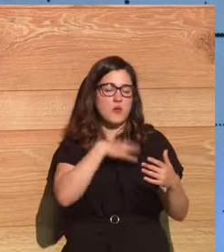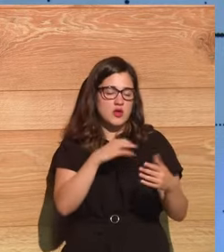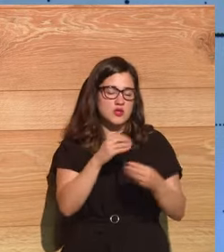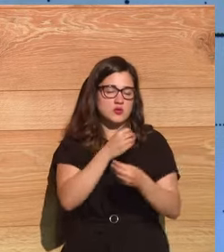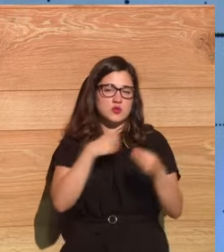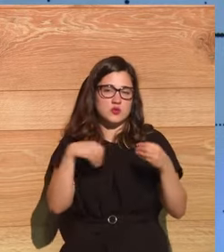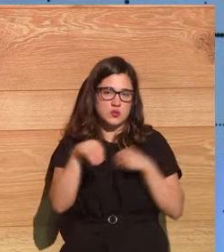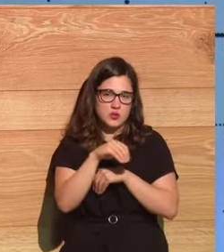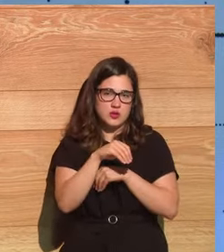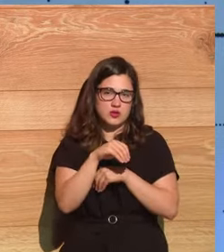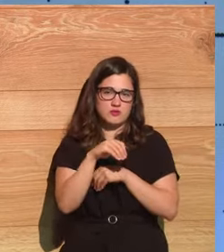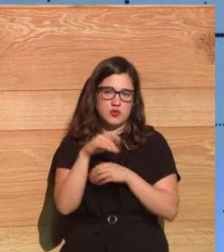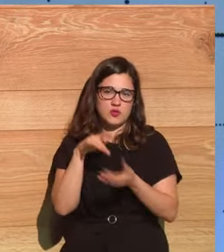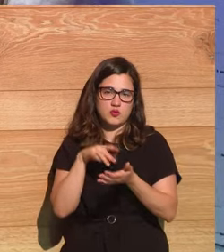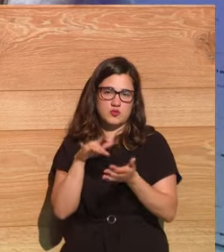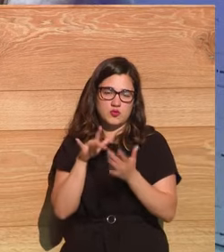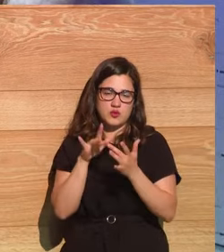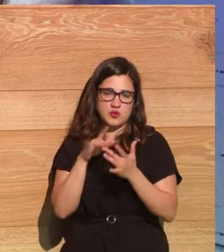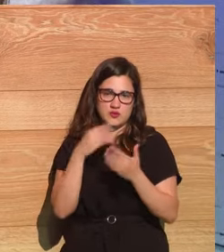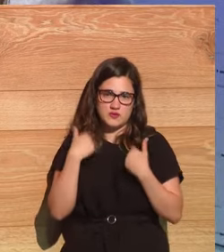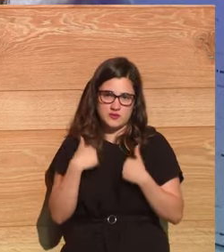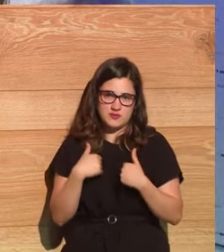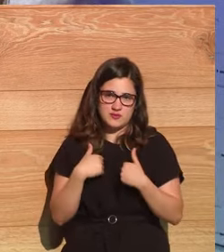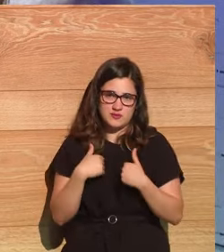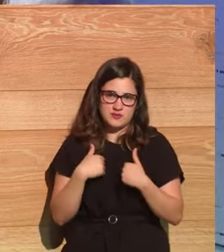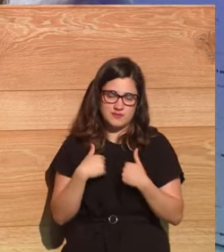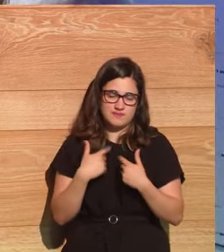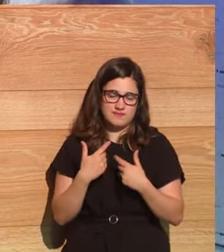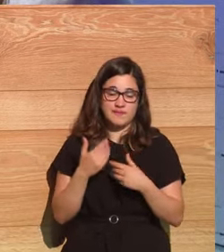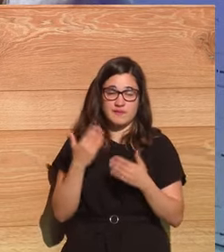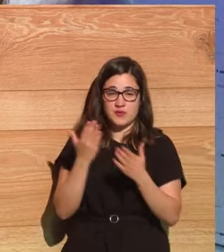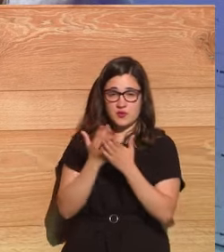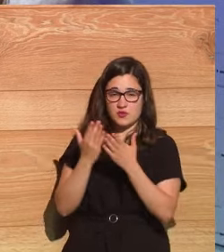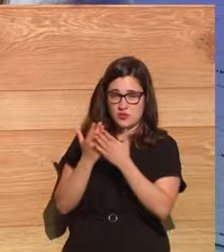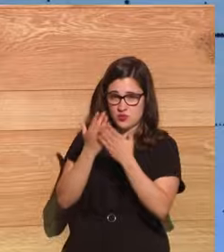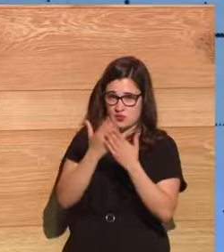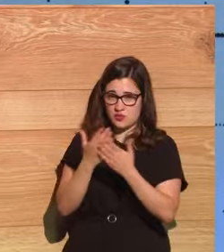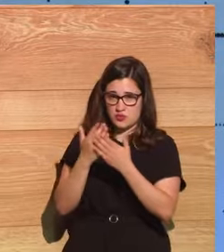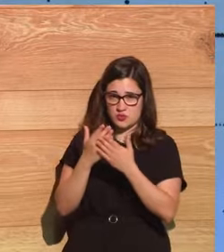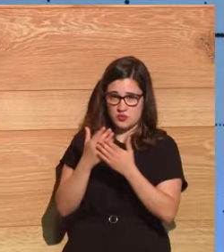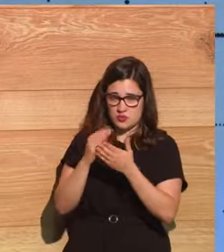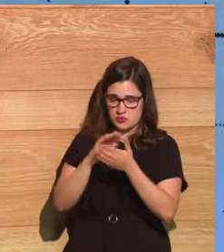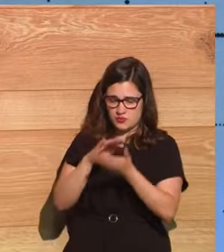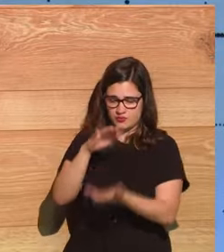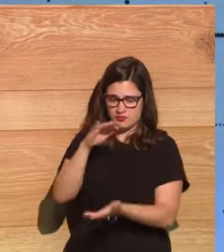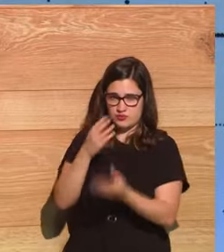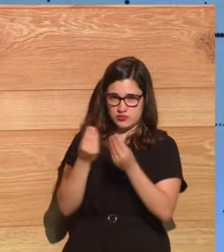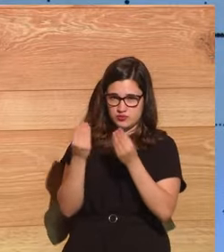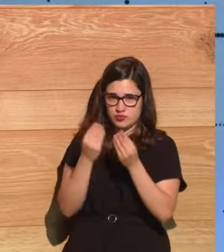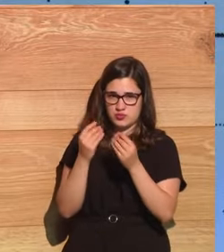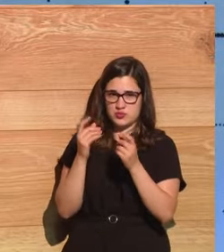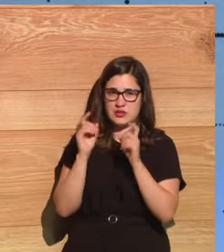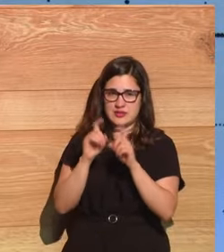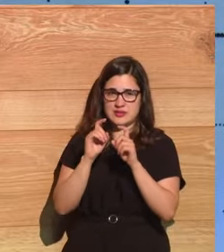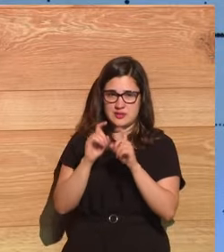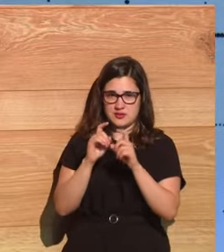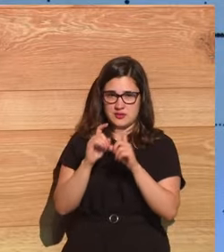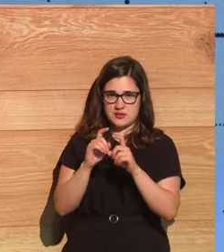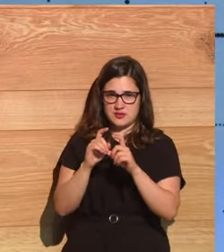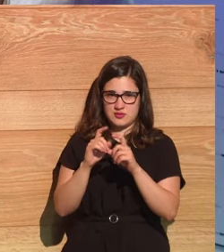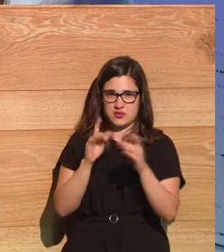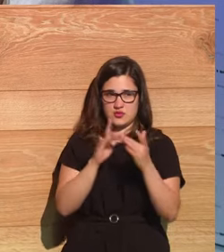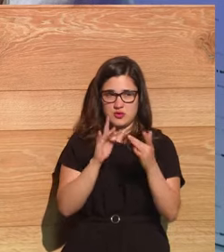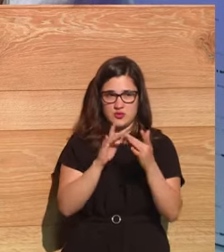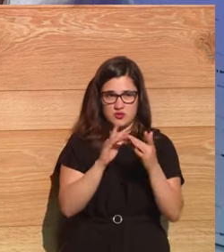desarrollado para el contacto. Y de hecho hay muchos estudios que enseñan cómo esa deprivación del contacto físico directo puede